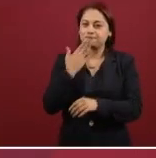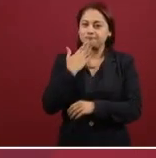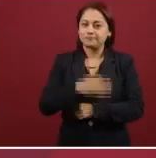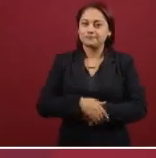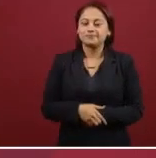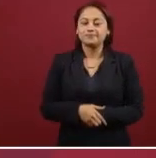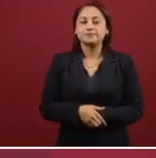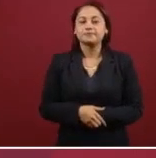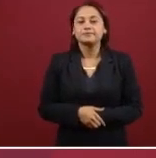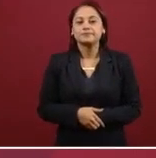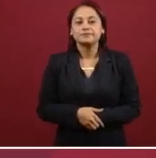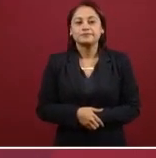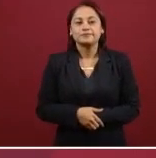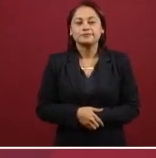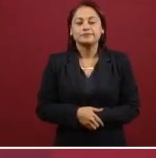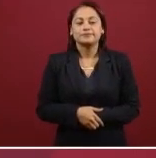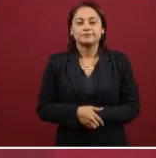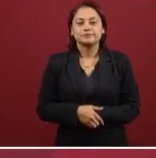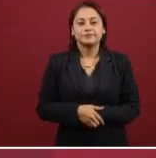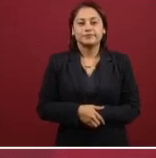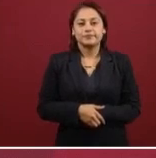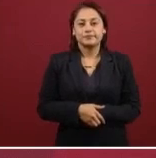Sí, miren, ese es